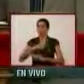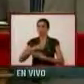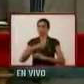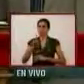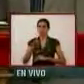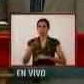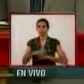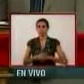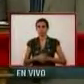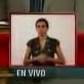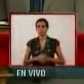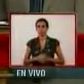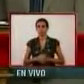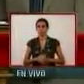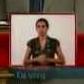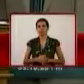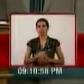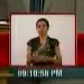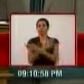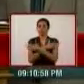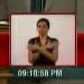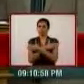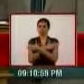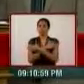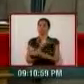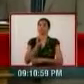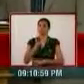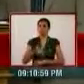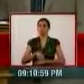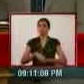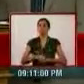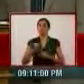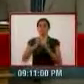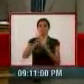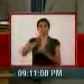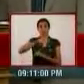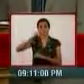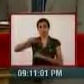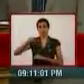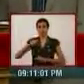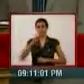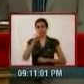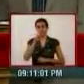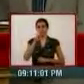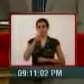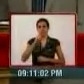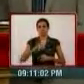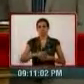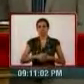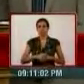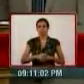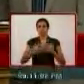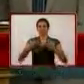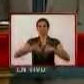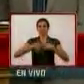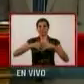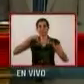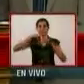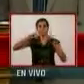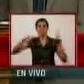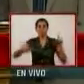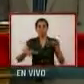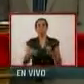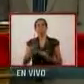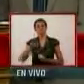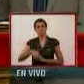Y hay que felicitar a los trabajadores de Corpoelec, a la